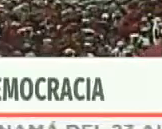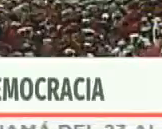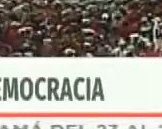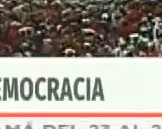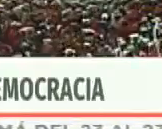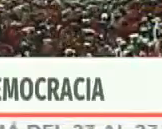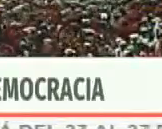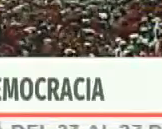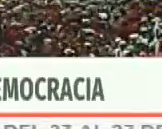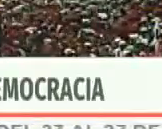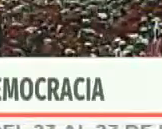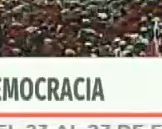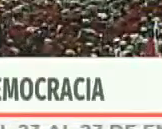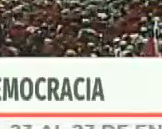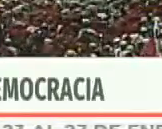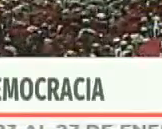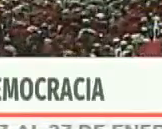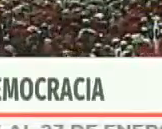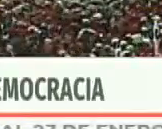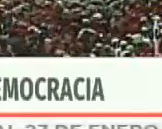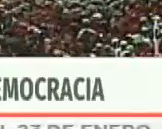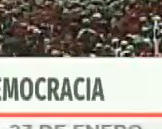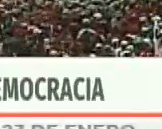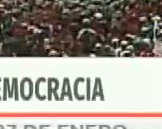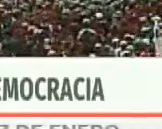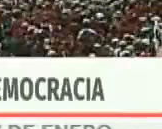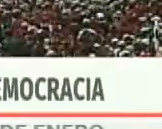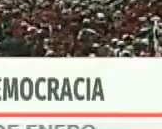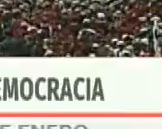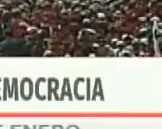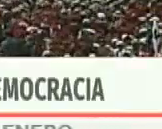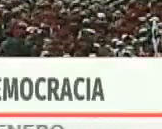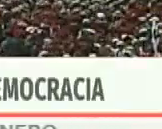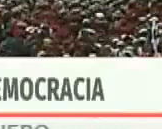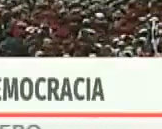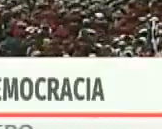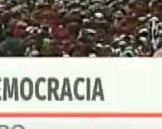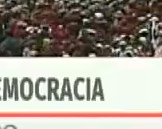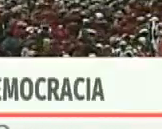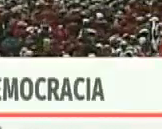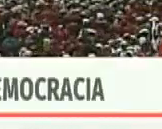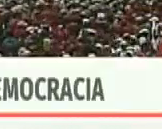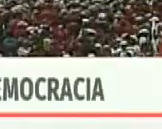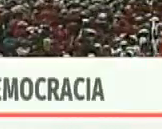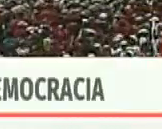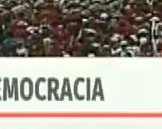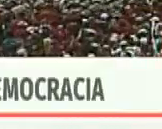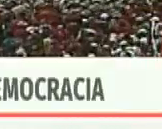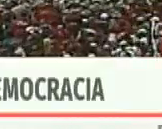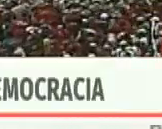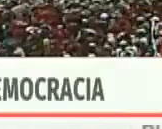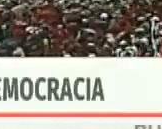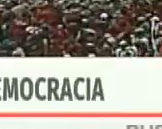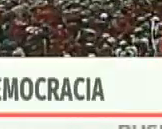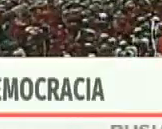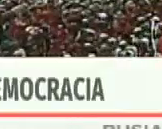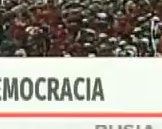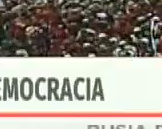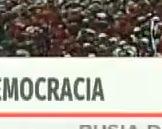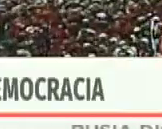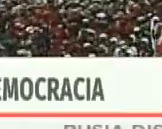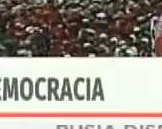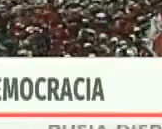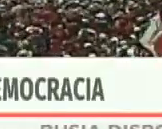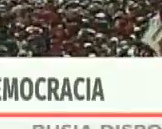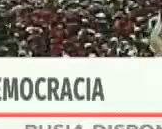Casa del Pueblo, como se conoce popularmente. También ha dicho que en su afán de la derecha de desconocer la voluntad de